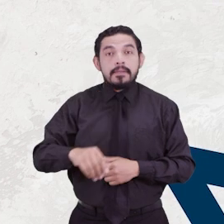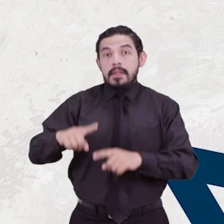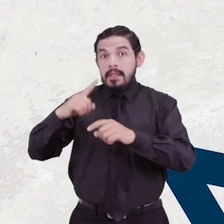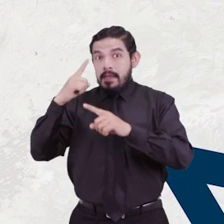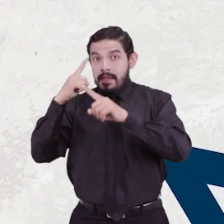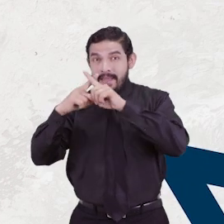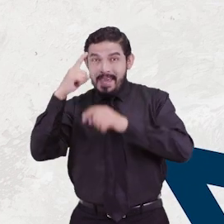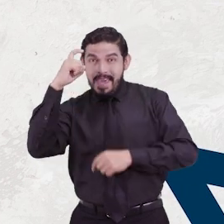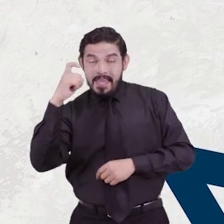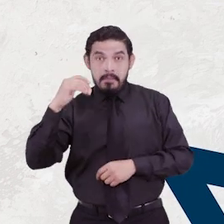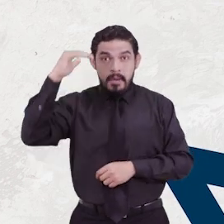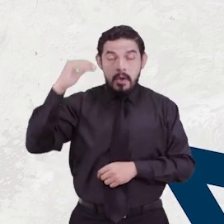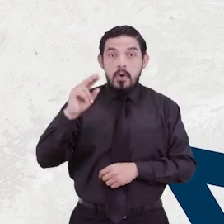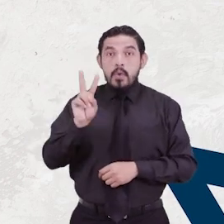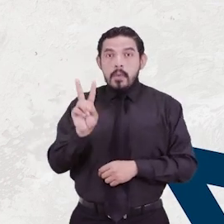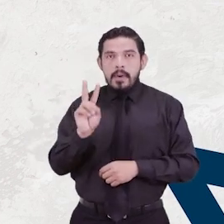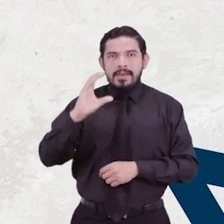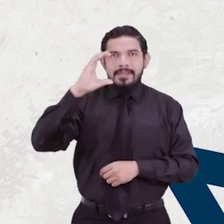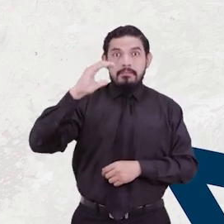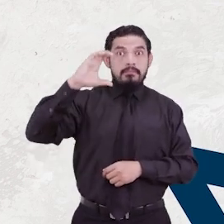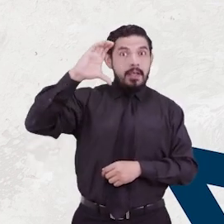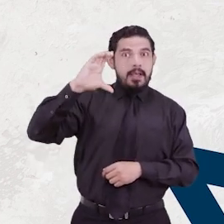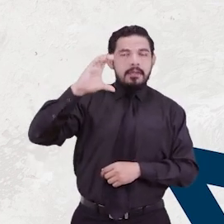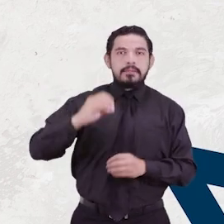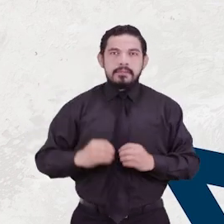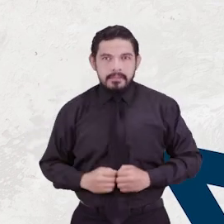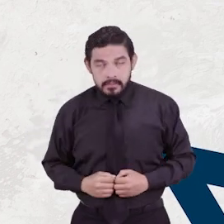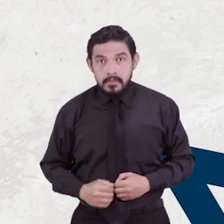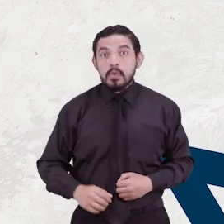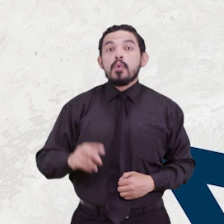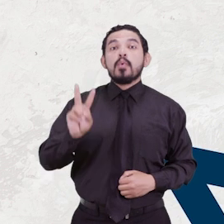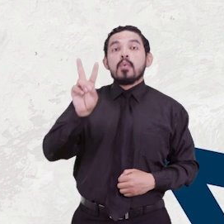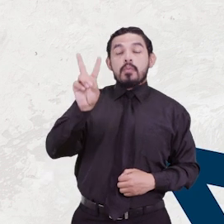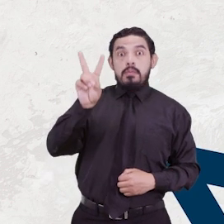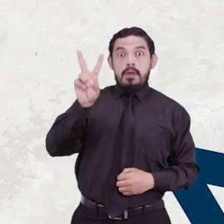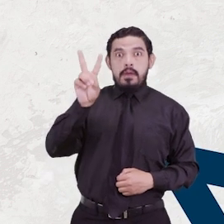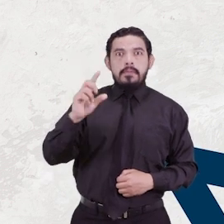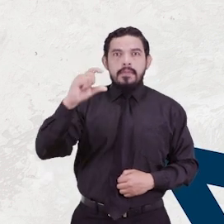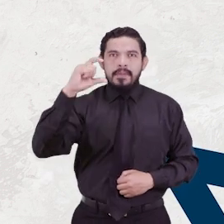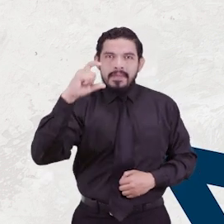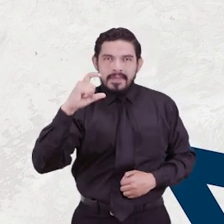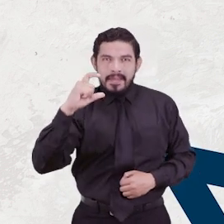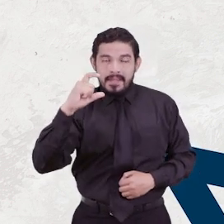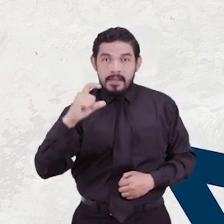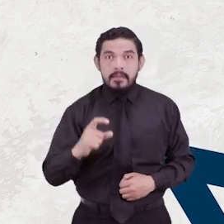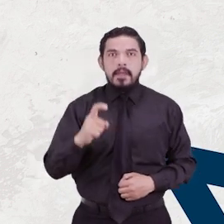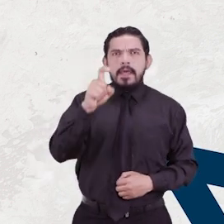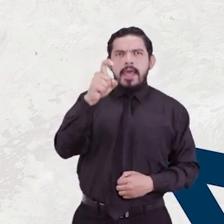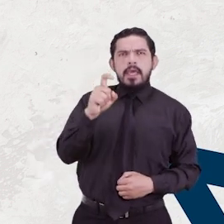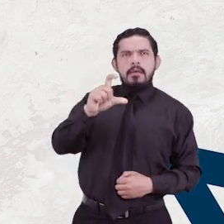X mayúscula, V minúscula, C mayúscula, V mayúscula, C